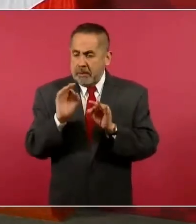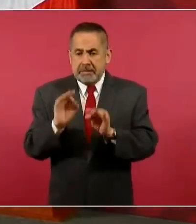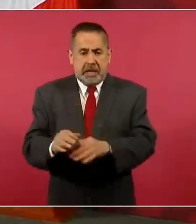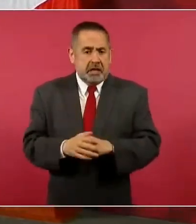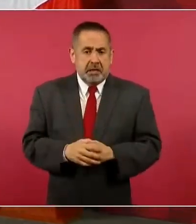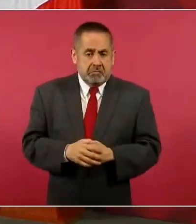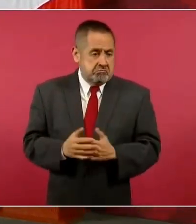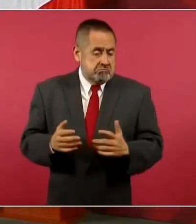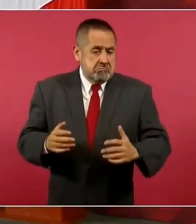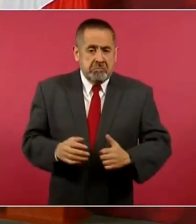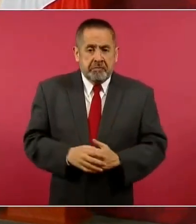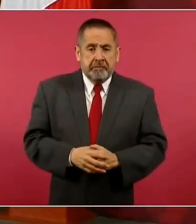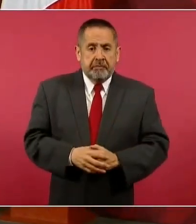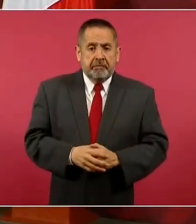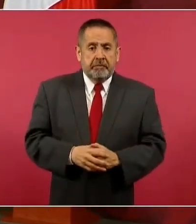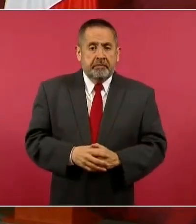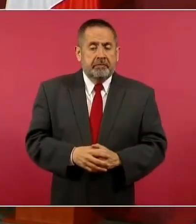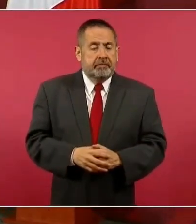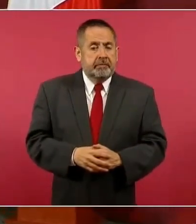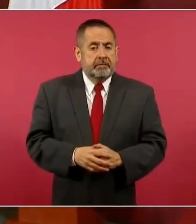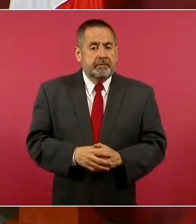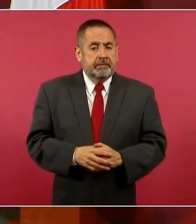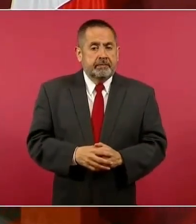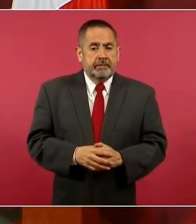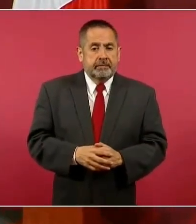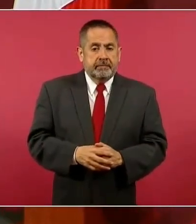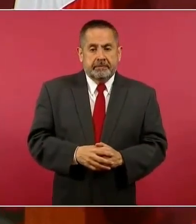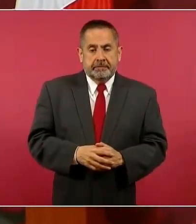No tuvimos